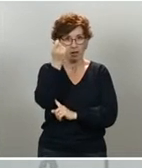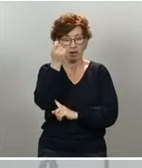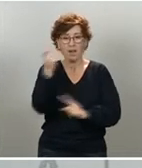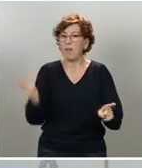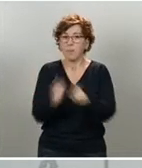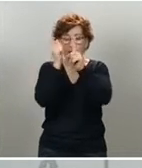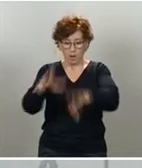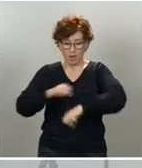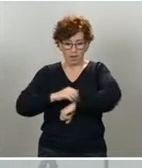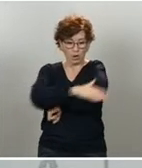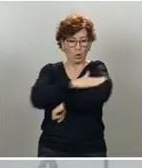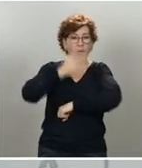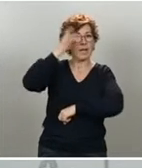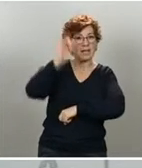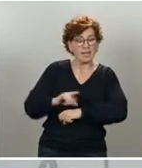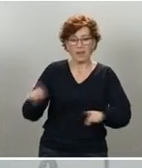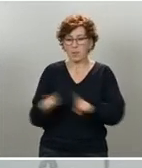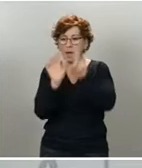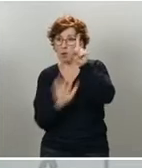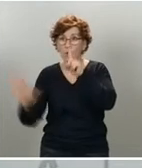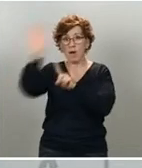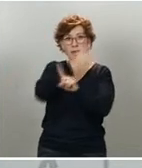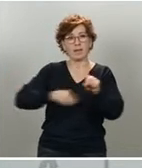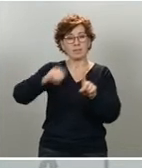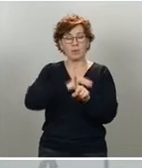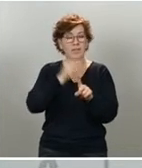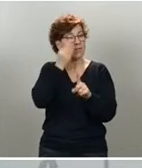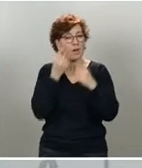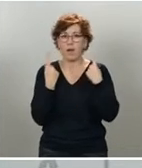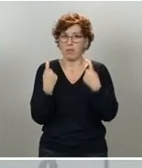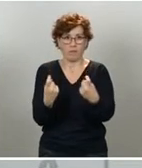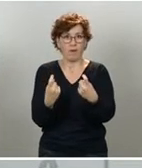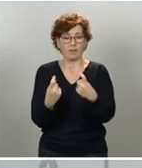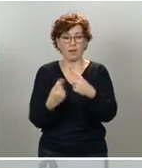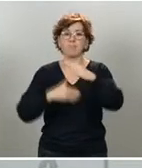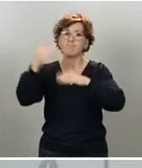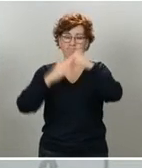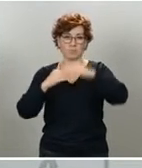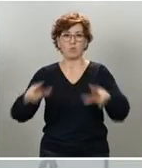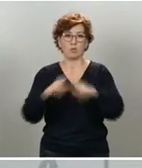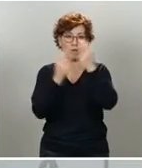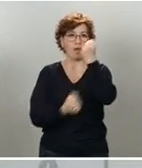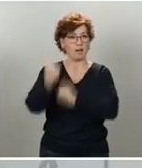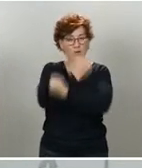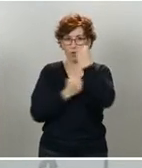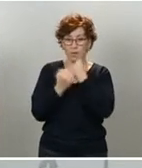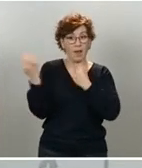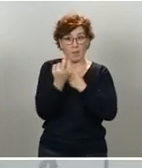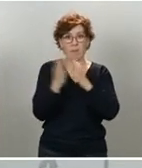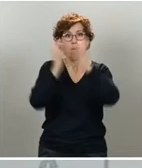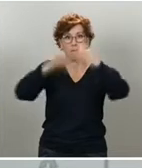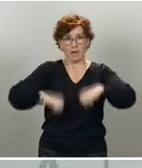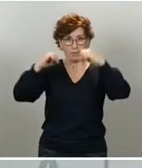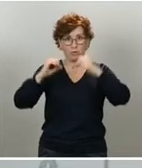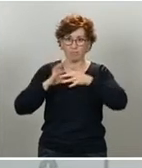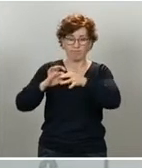los rincones de nuestra geografía es necesario, será necesario esa reconstrucción social y económica, ese gran pacto, esa gran alianza.